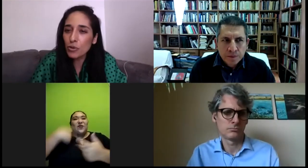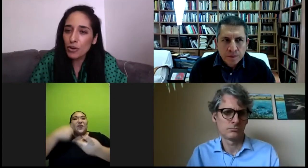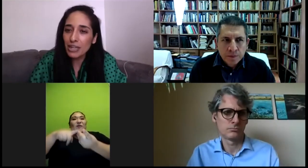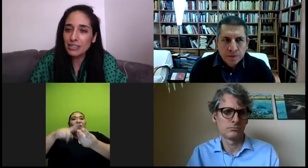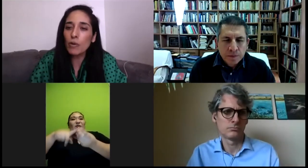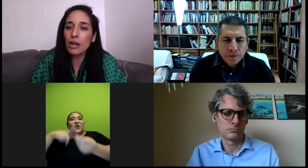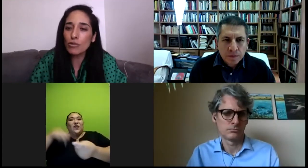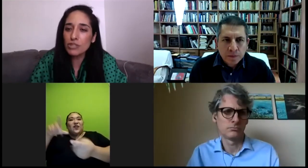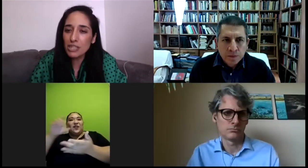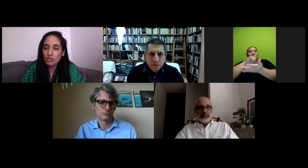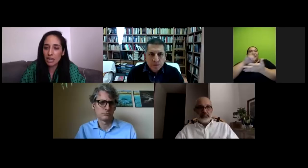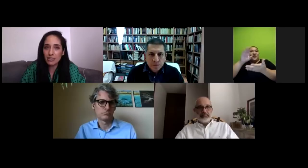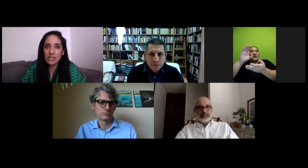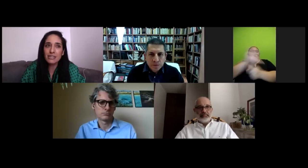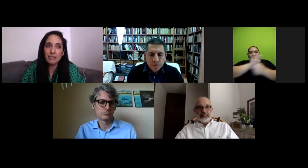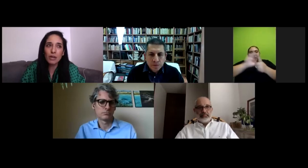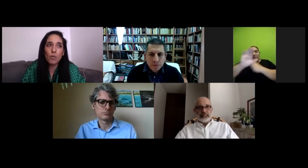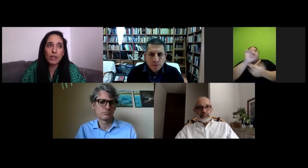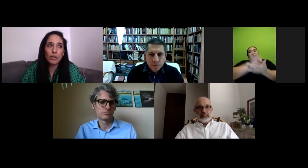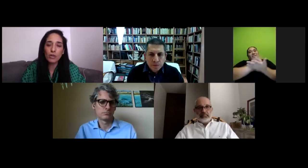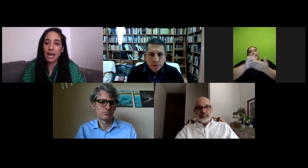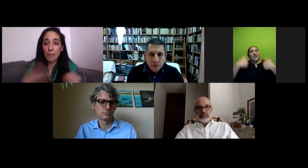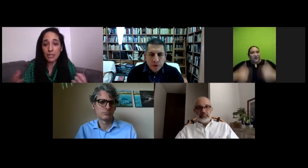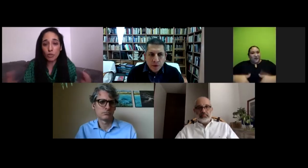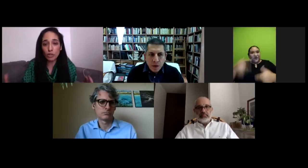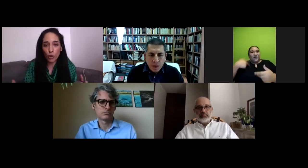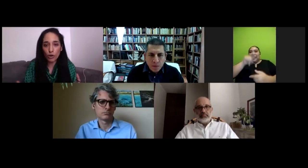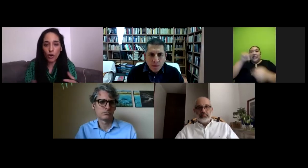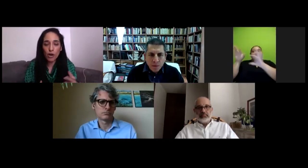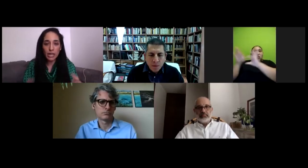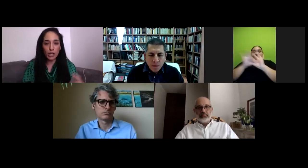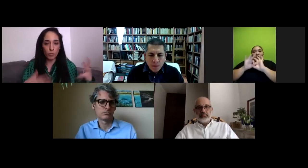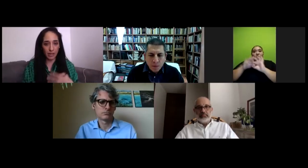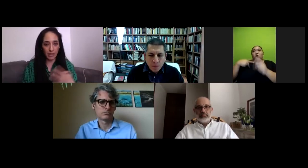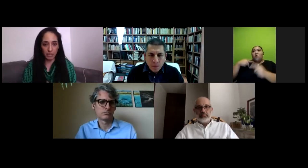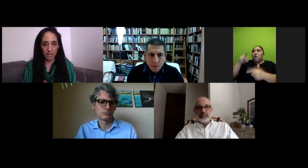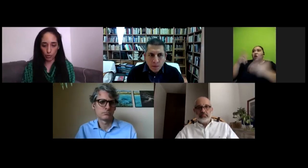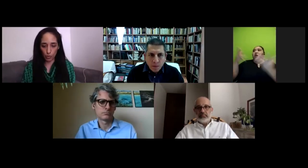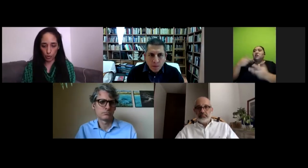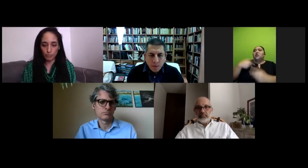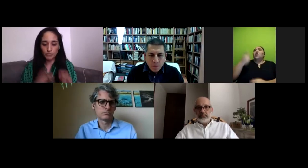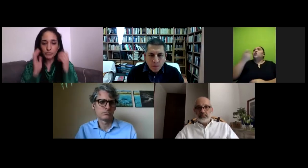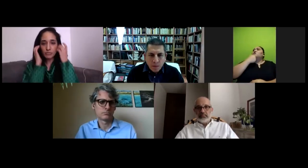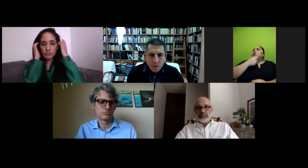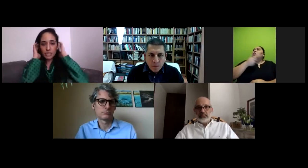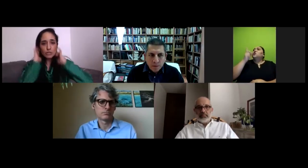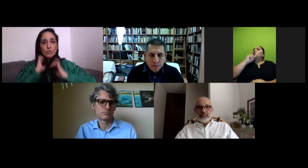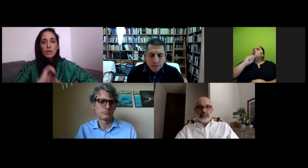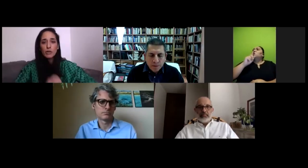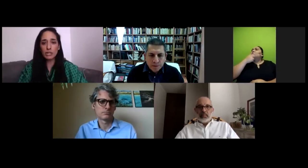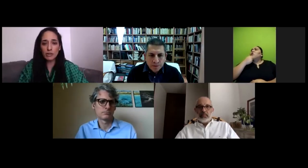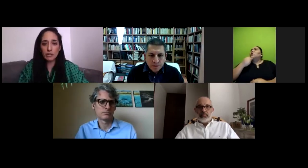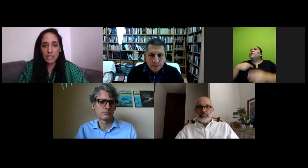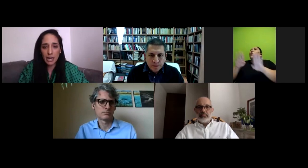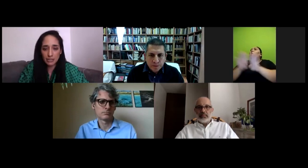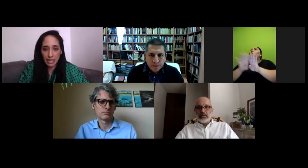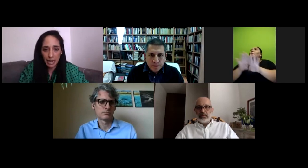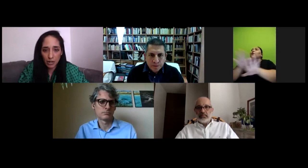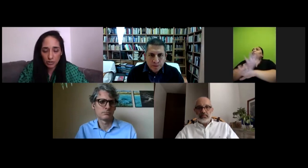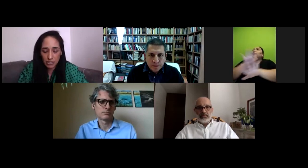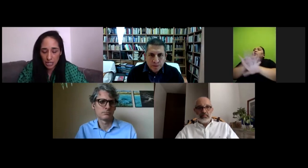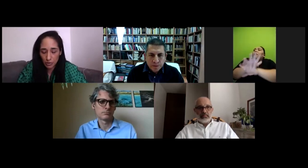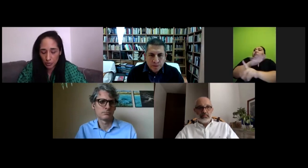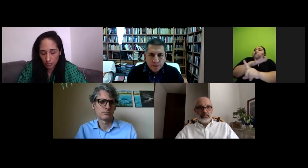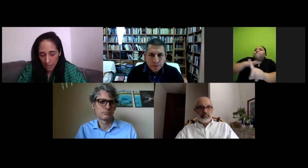eso, lo que los niños y las niñas sienten cuando cambia su entorno y cómo se adaptan a lo nuevo. Entonces, bueno, quiero ya